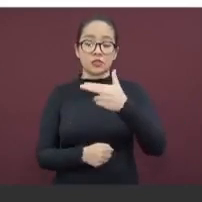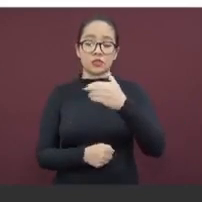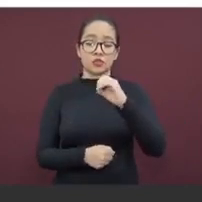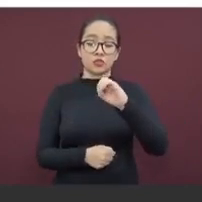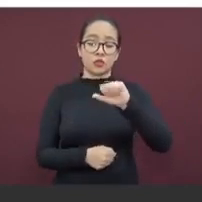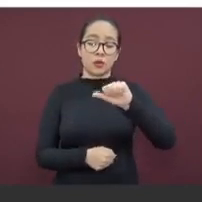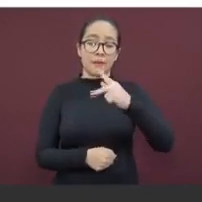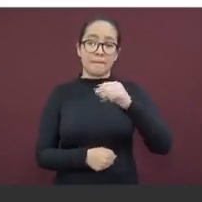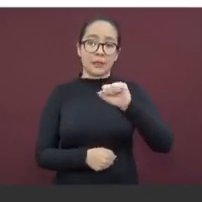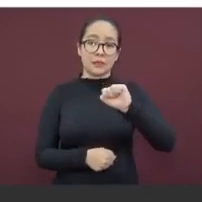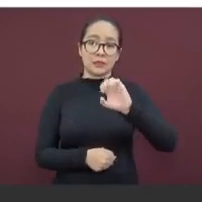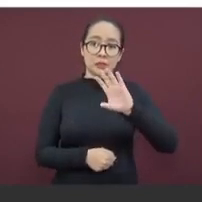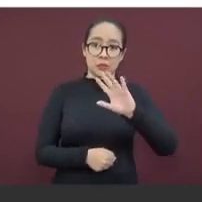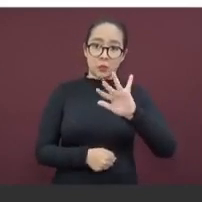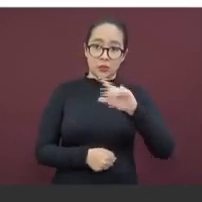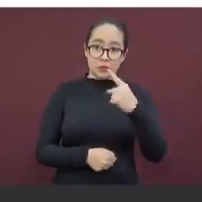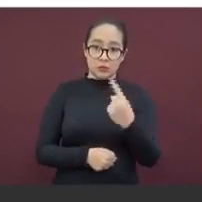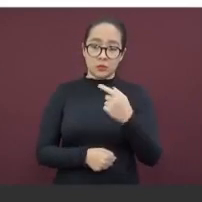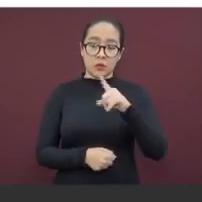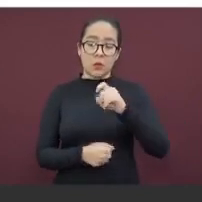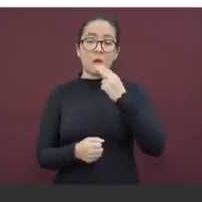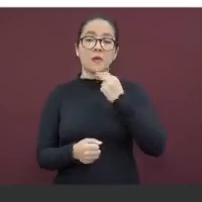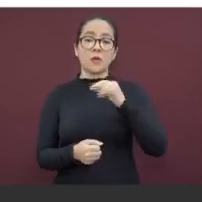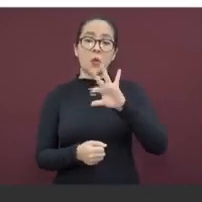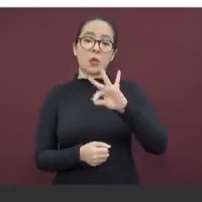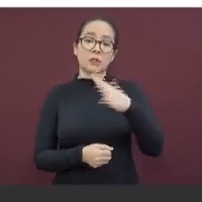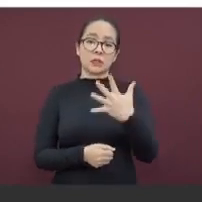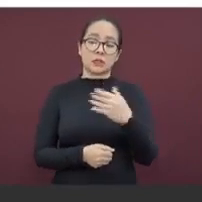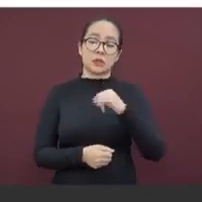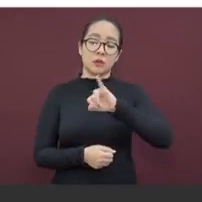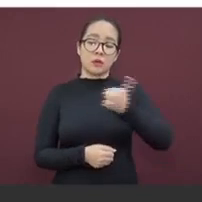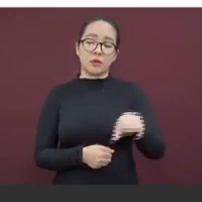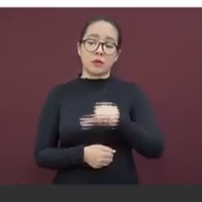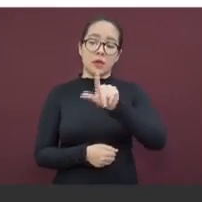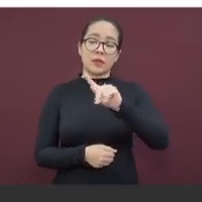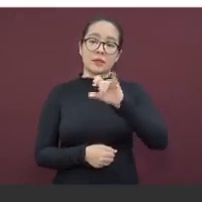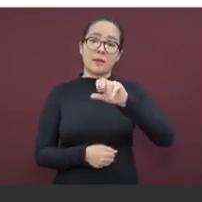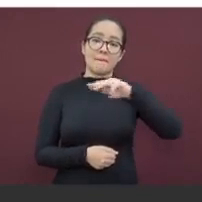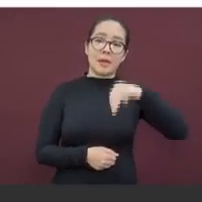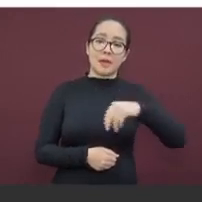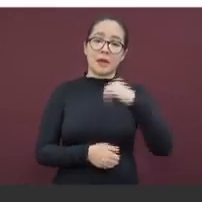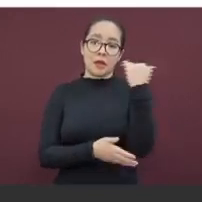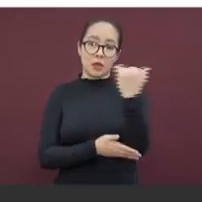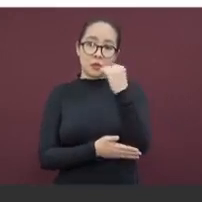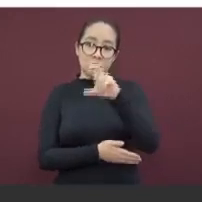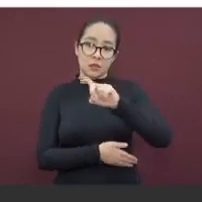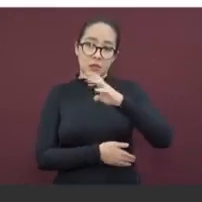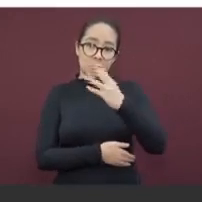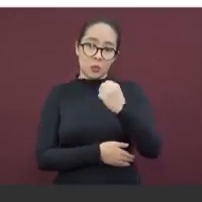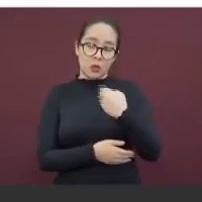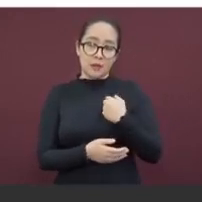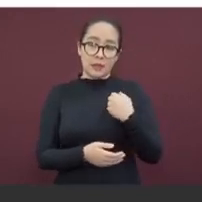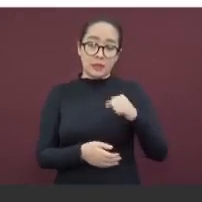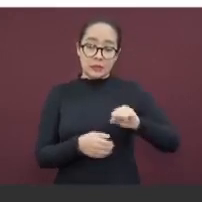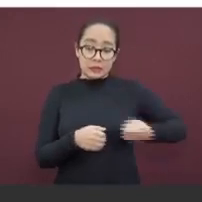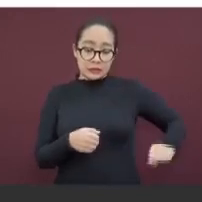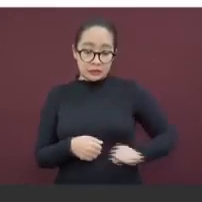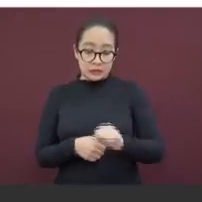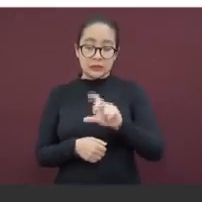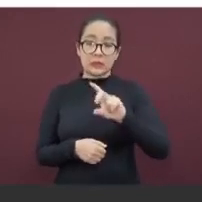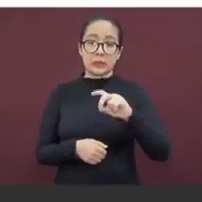con 51 agua dulce 45 jáltipan y acayucan con 39 santiago tuxtla